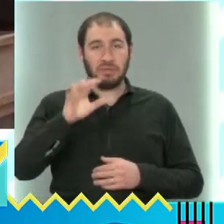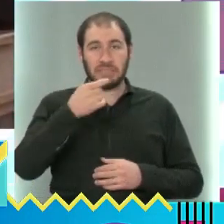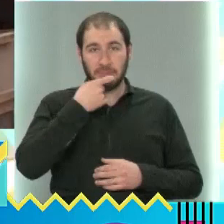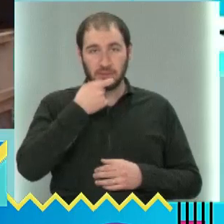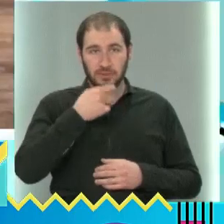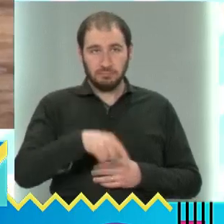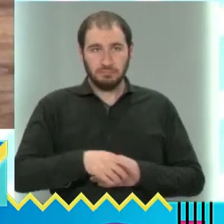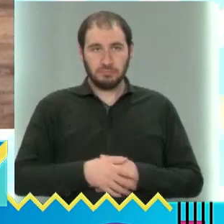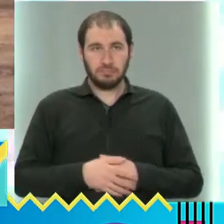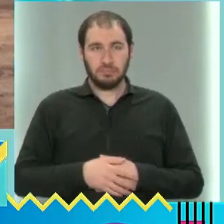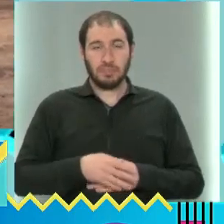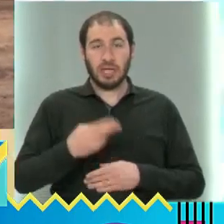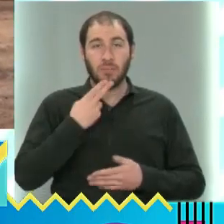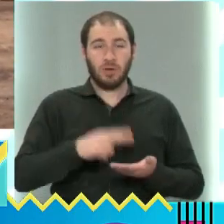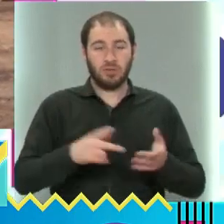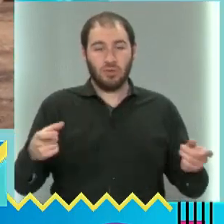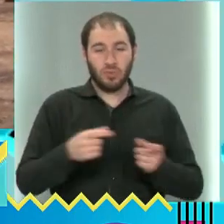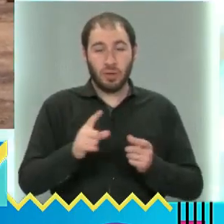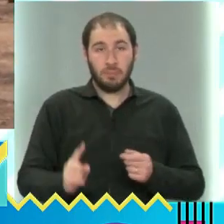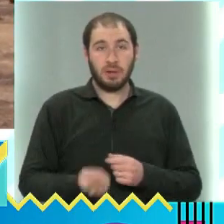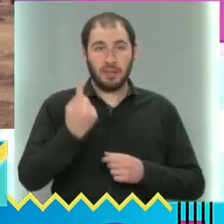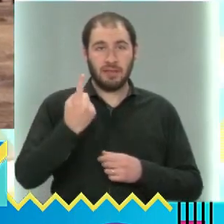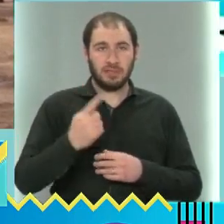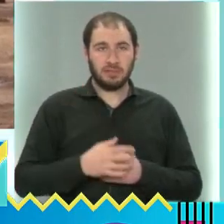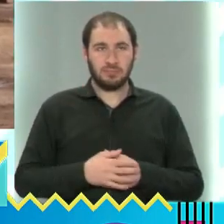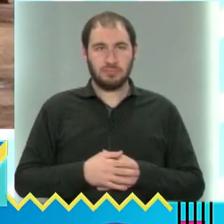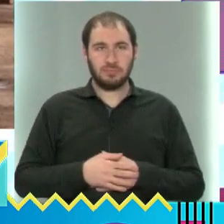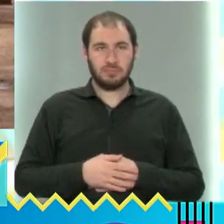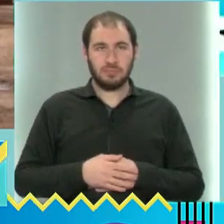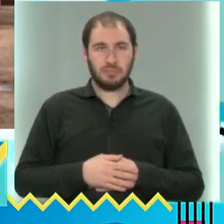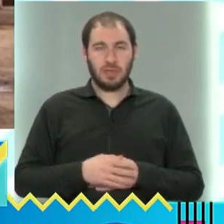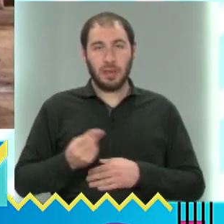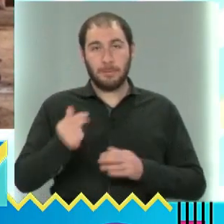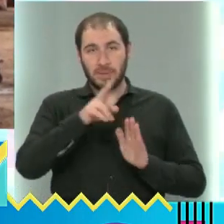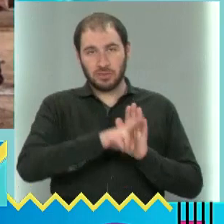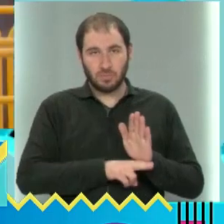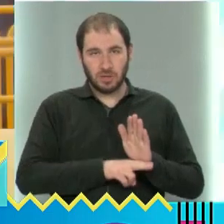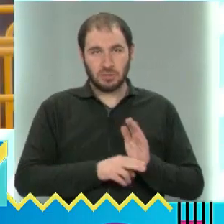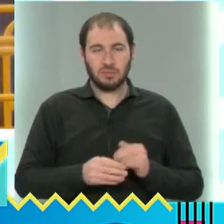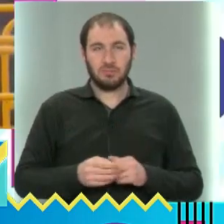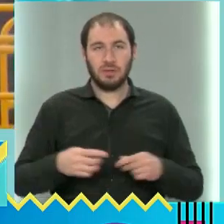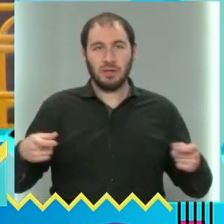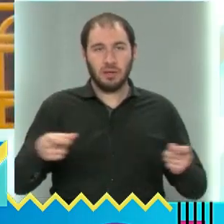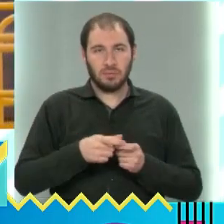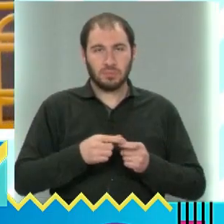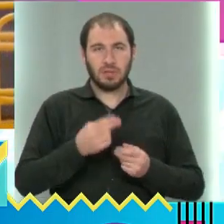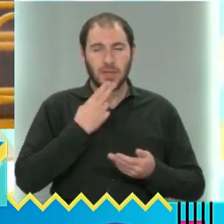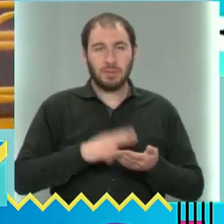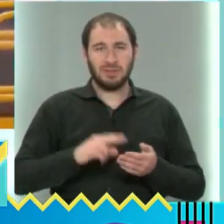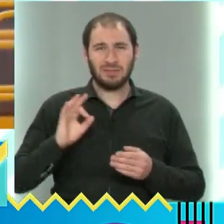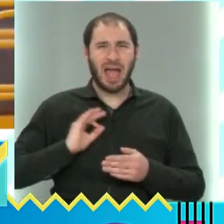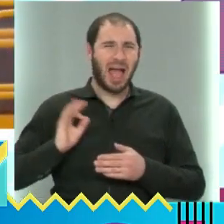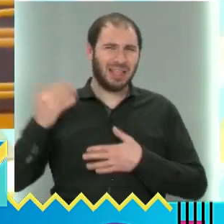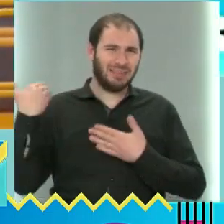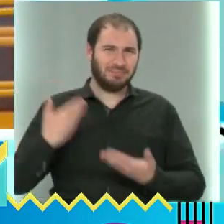Mendoza tiene reducción de impuestos por primera vez en un presupuesto que hay reducción de impuestos desde hace